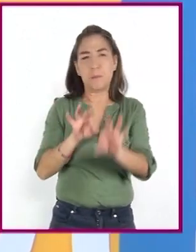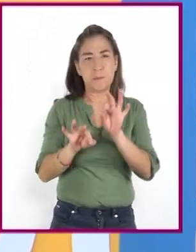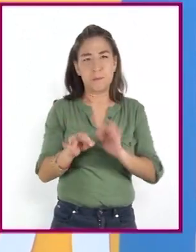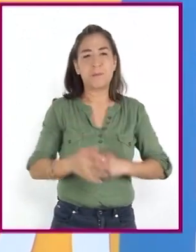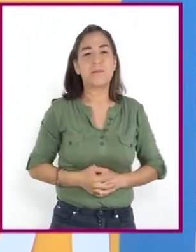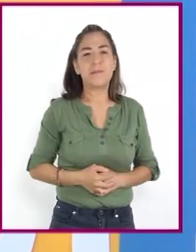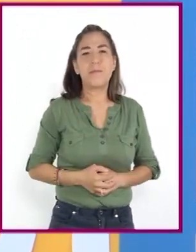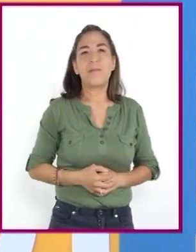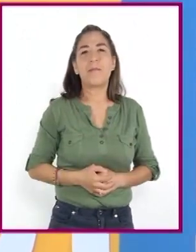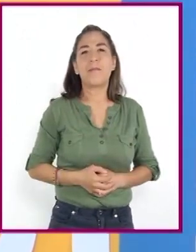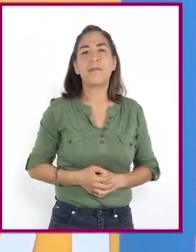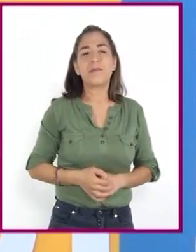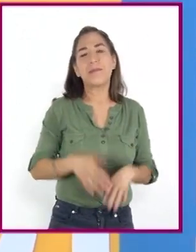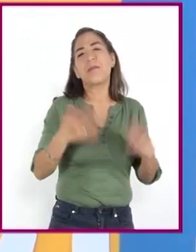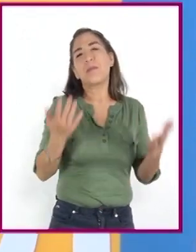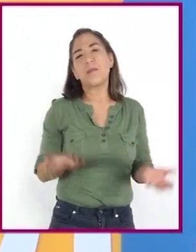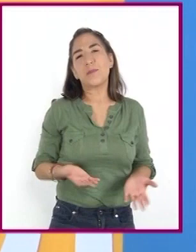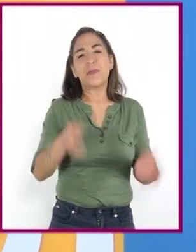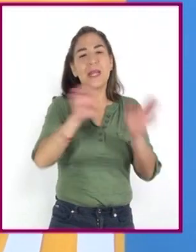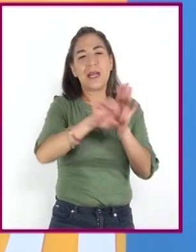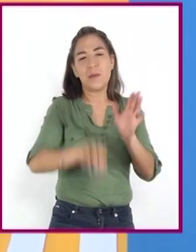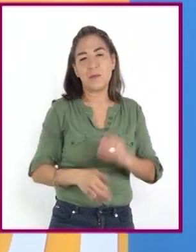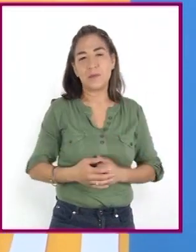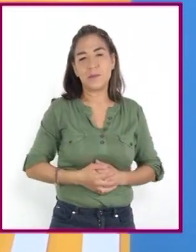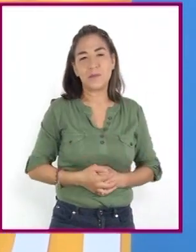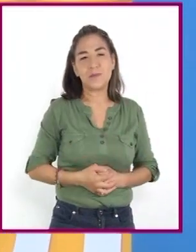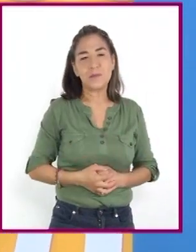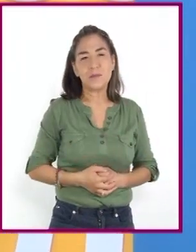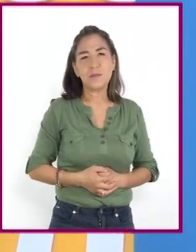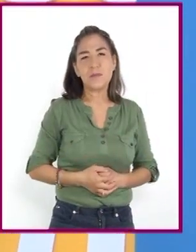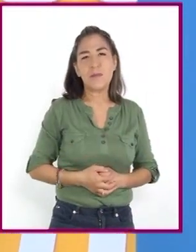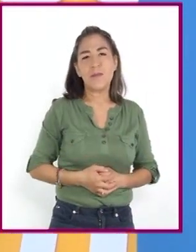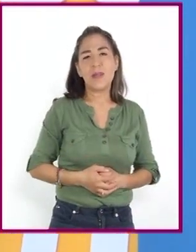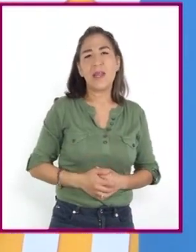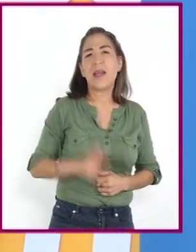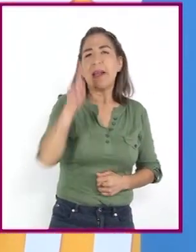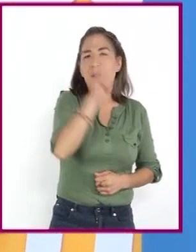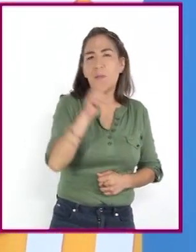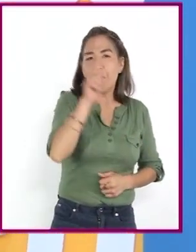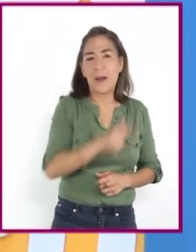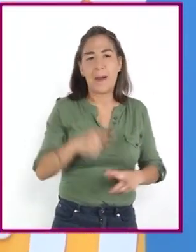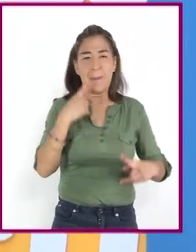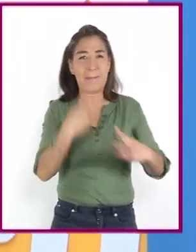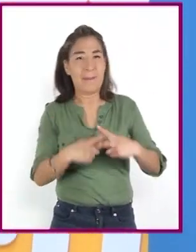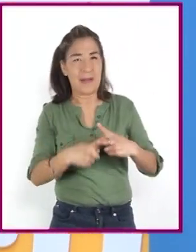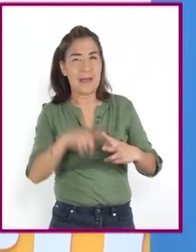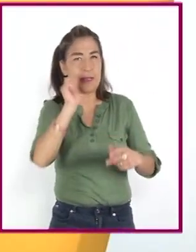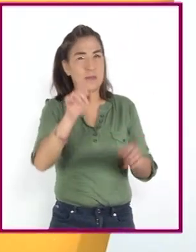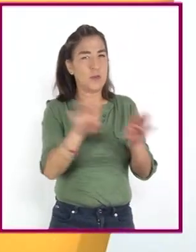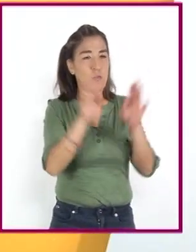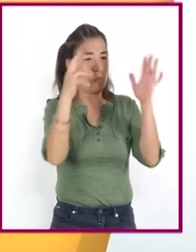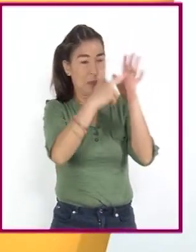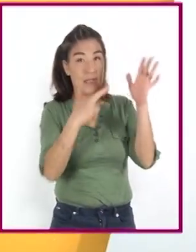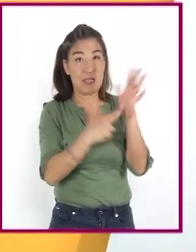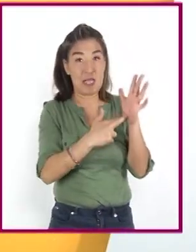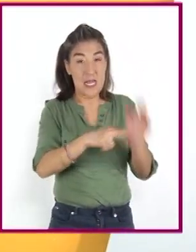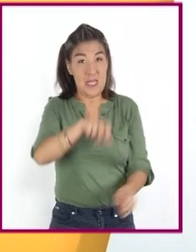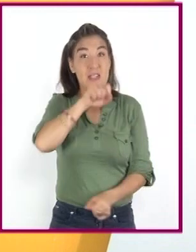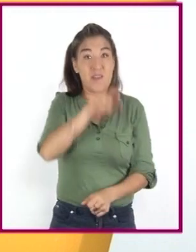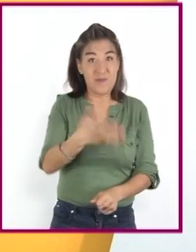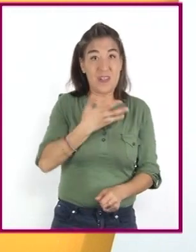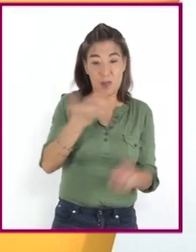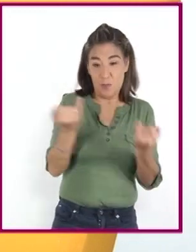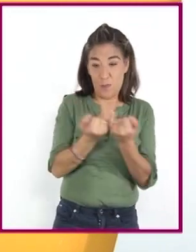Si el lenguaje algebraico es una lengua, entonces ¿también tiene reglas gramaticales? Muy